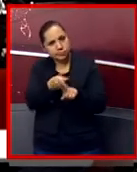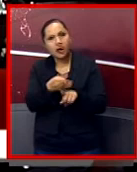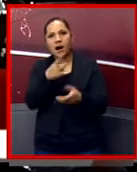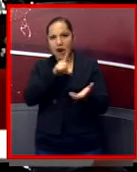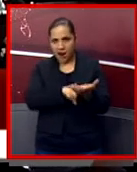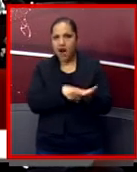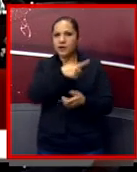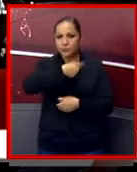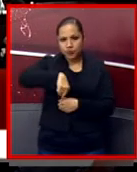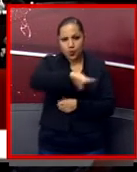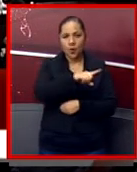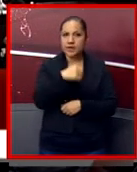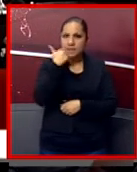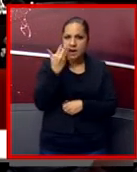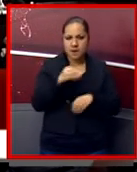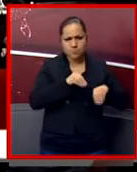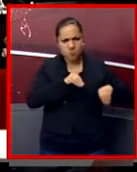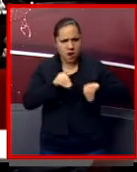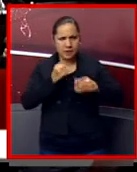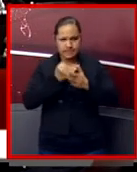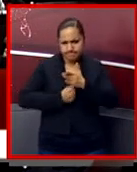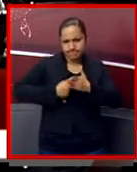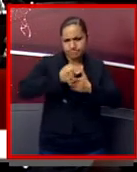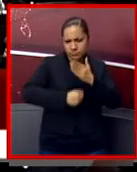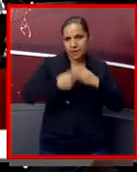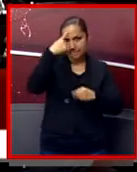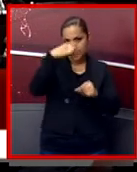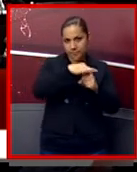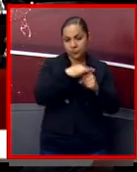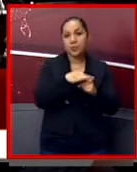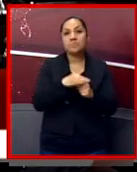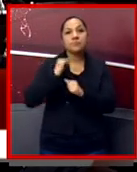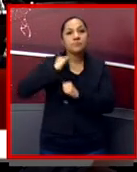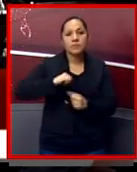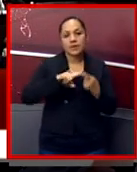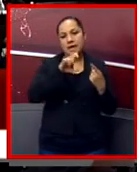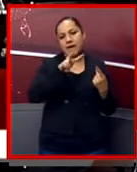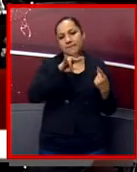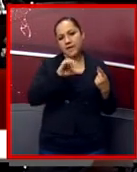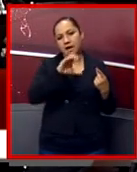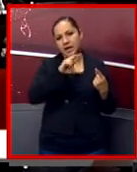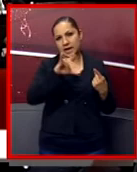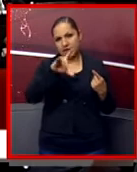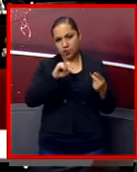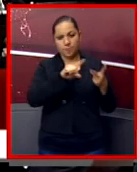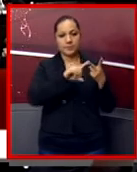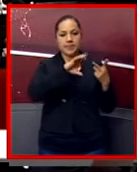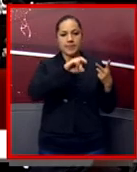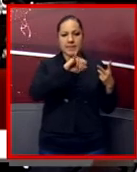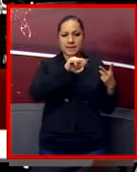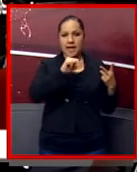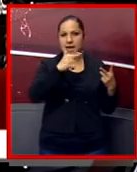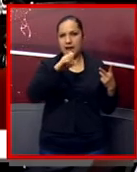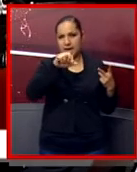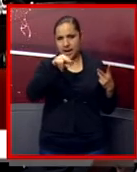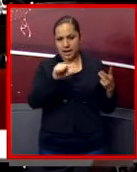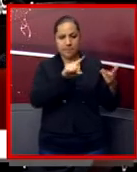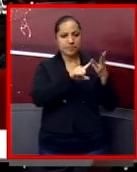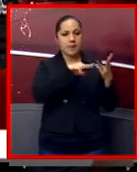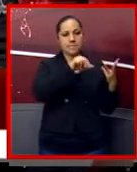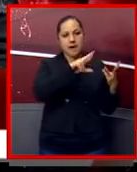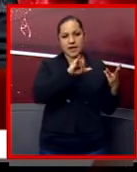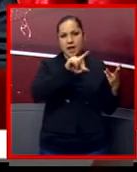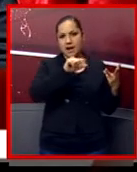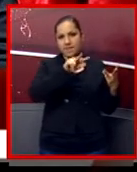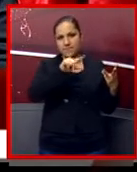sufragista, encabezado por mujeres como Elvia Carrillo Puerto, Benita Galeana, María Lavalle Urbina